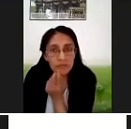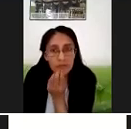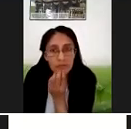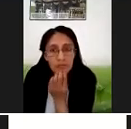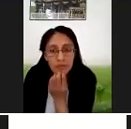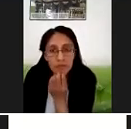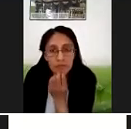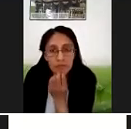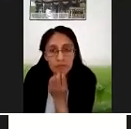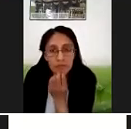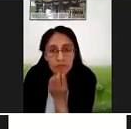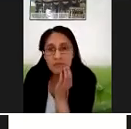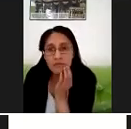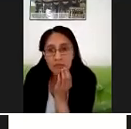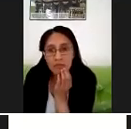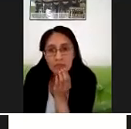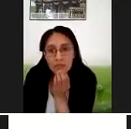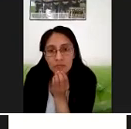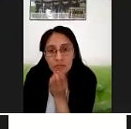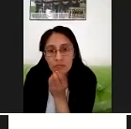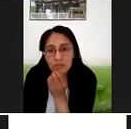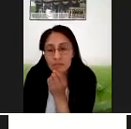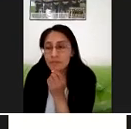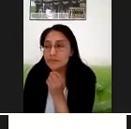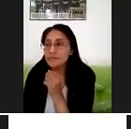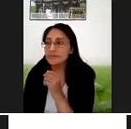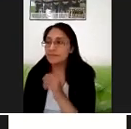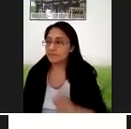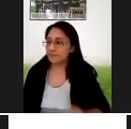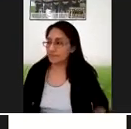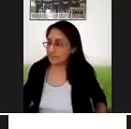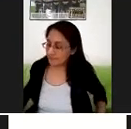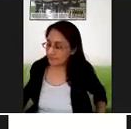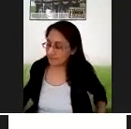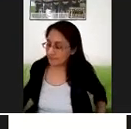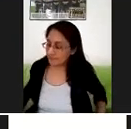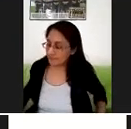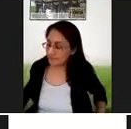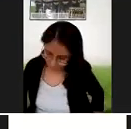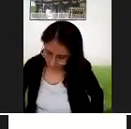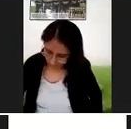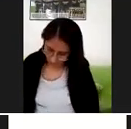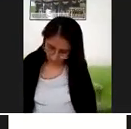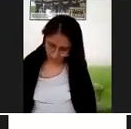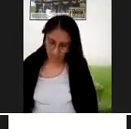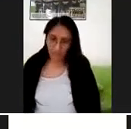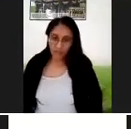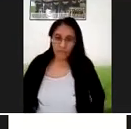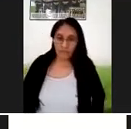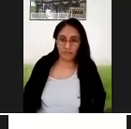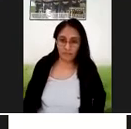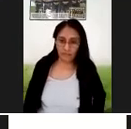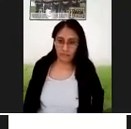tipo de tejido, que es el tejido uterino, que lo vamos a ver nosotros en tercero, pero que vamos a encontrar que